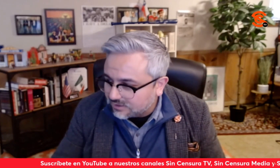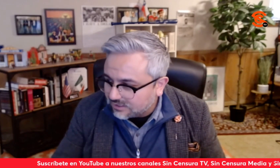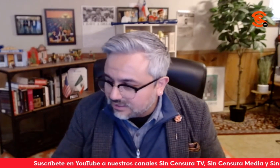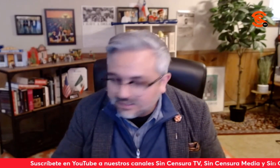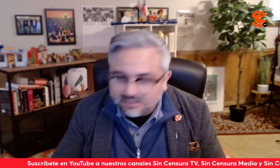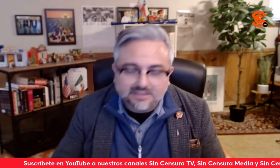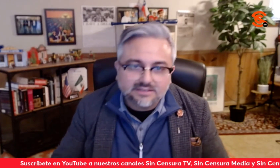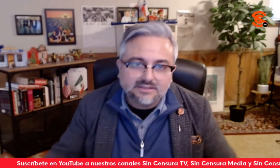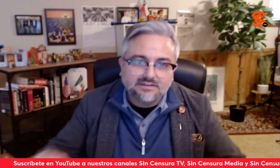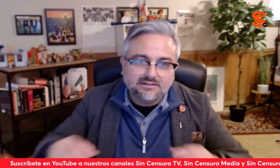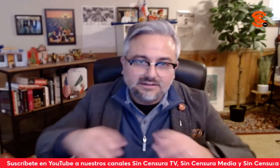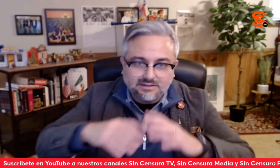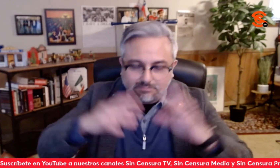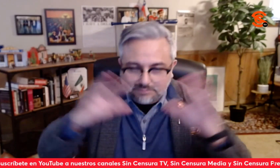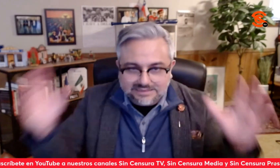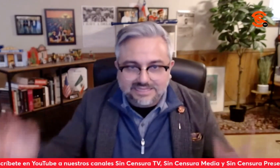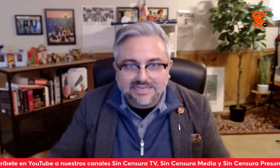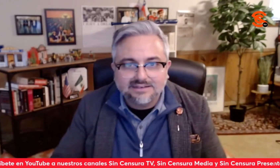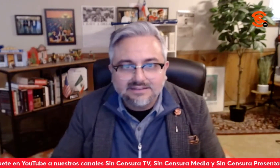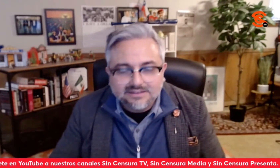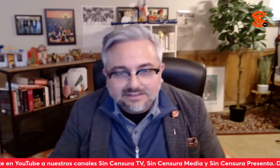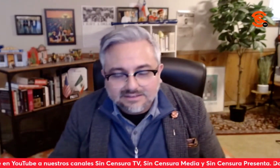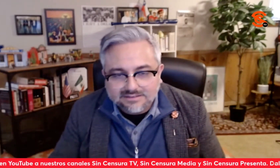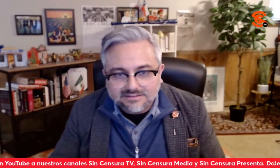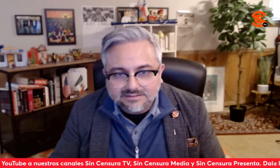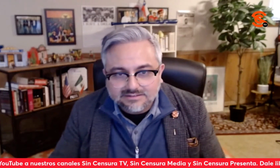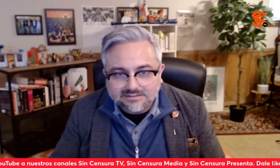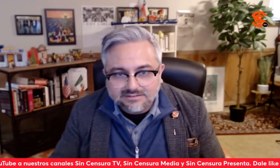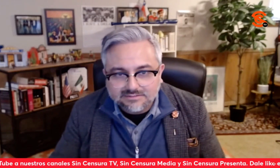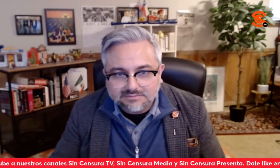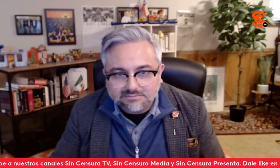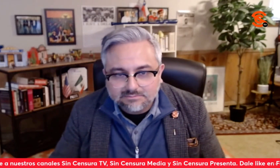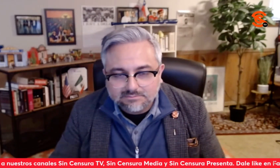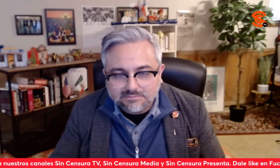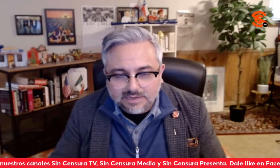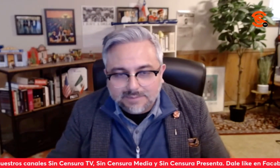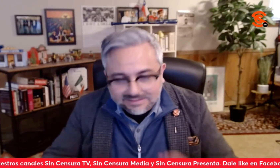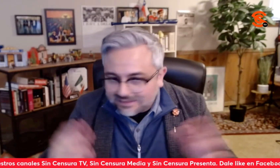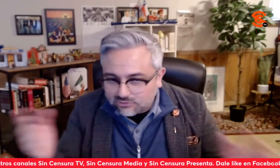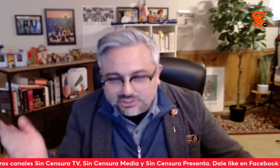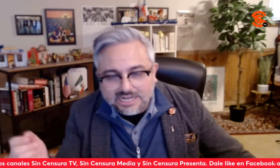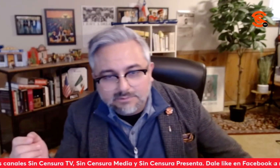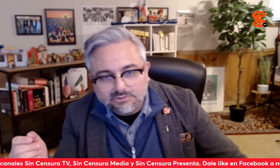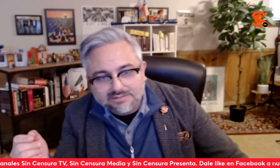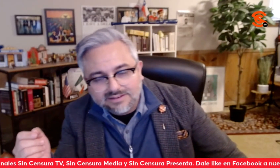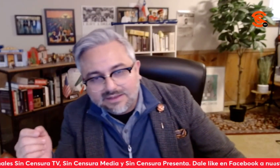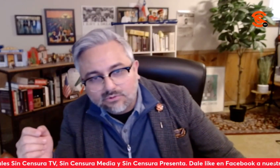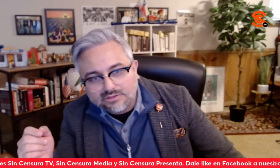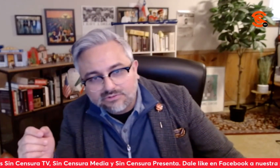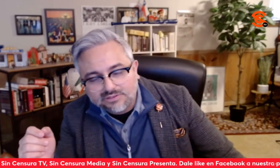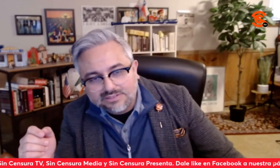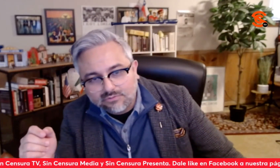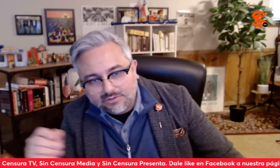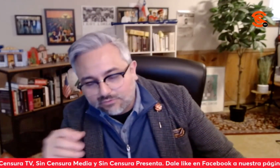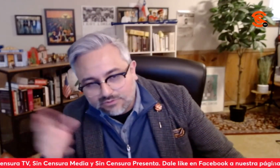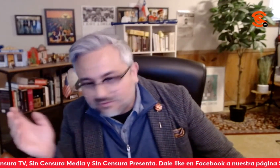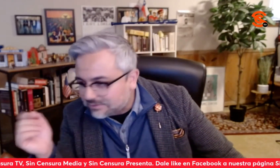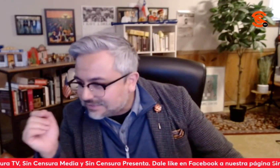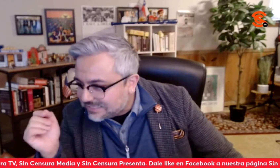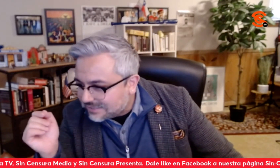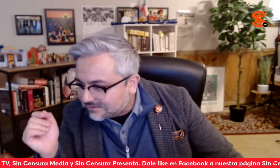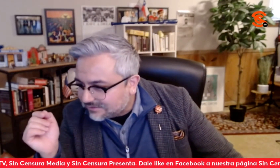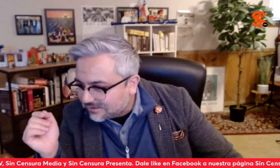pues eh le plantean le plantea chil gales una serie de acusaciones que que